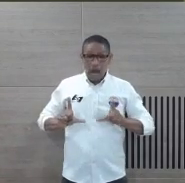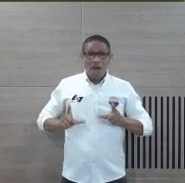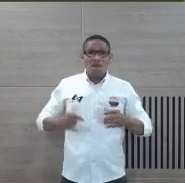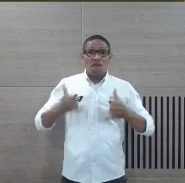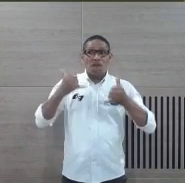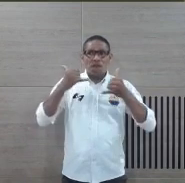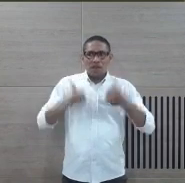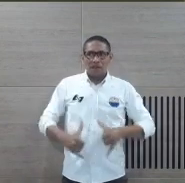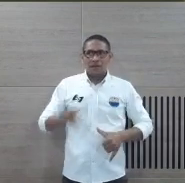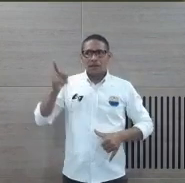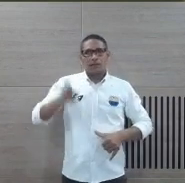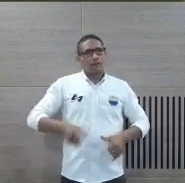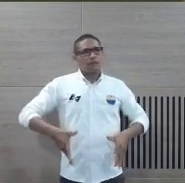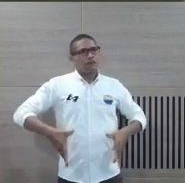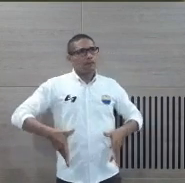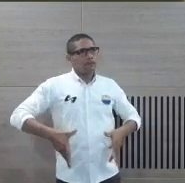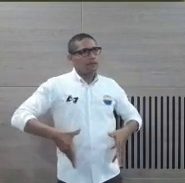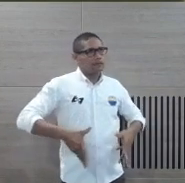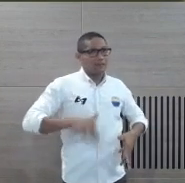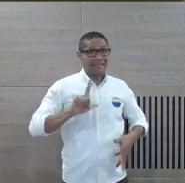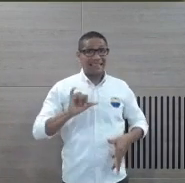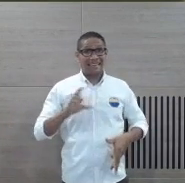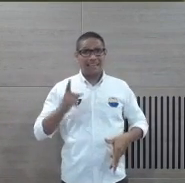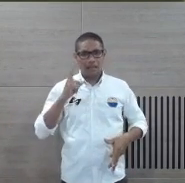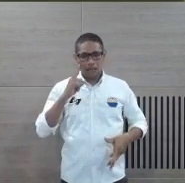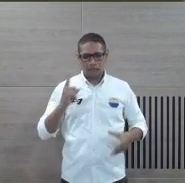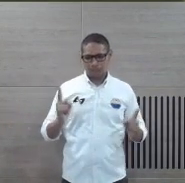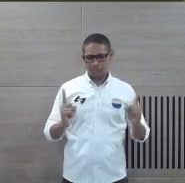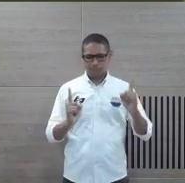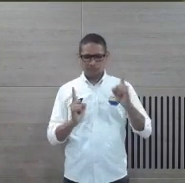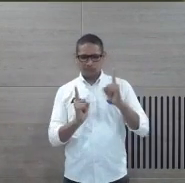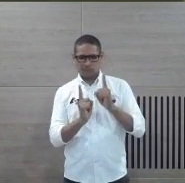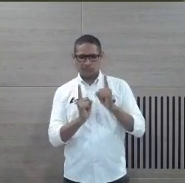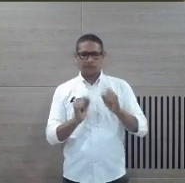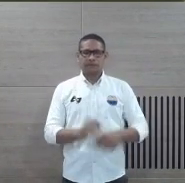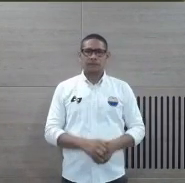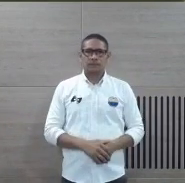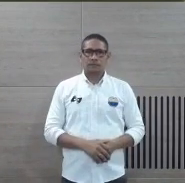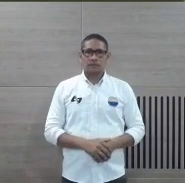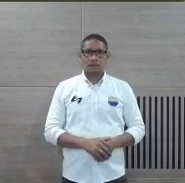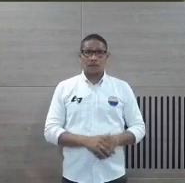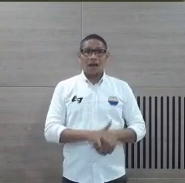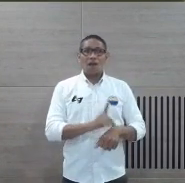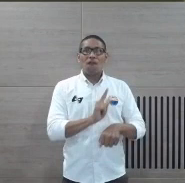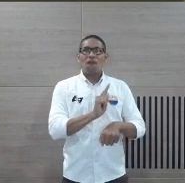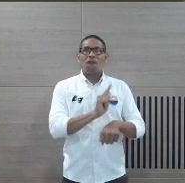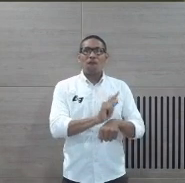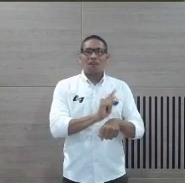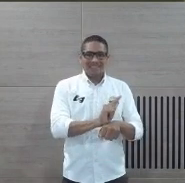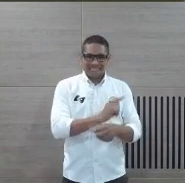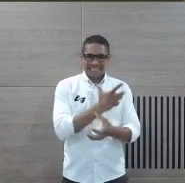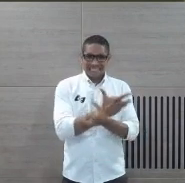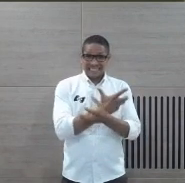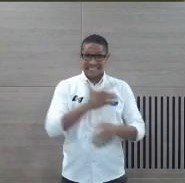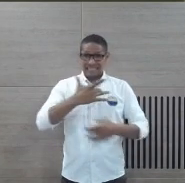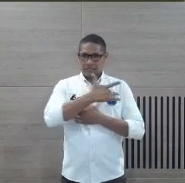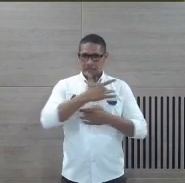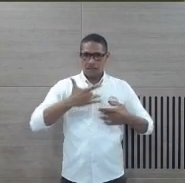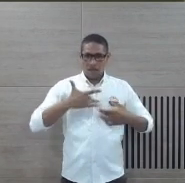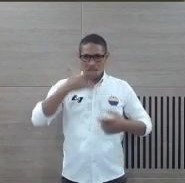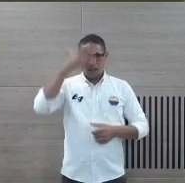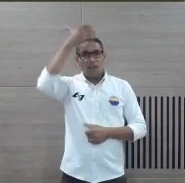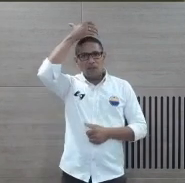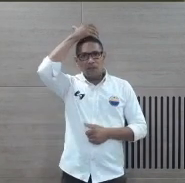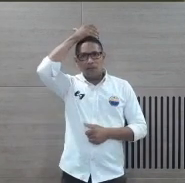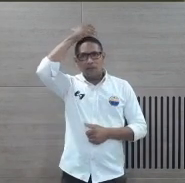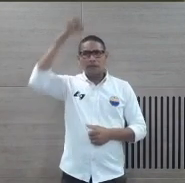su representación. Facultad de Ciencias de la Salud. Enfermero. Luis Diego